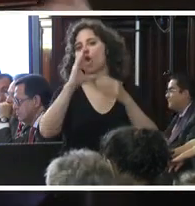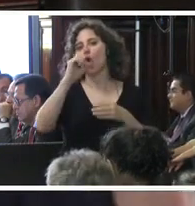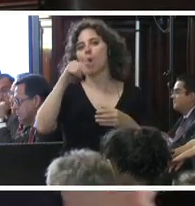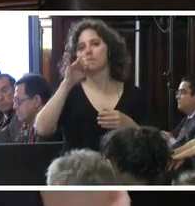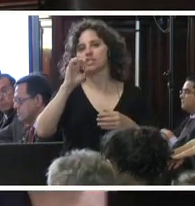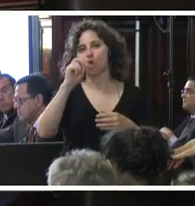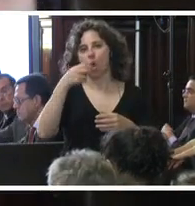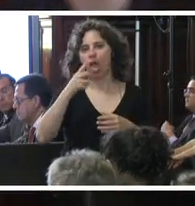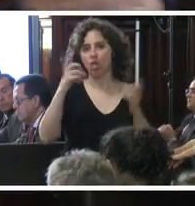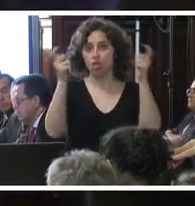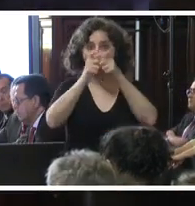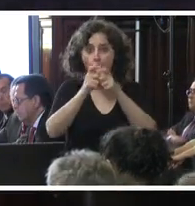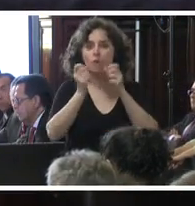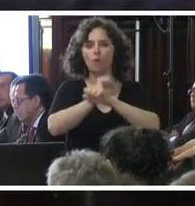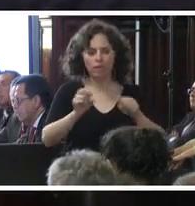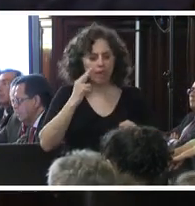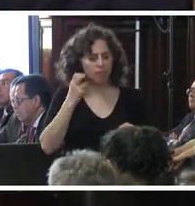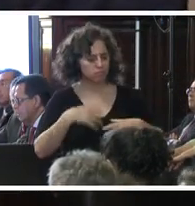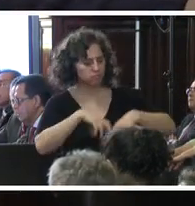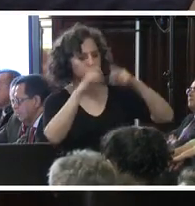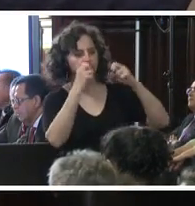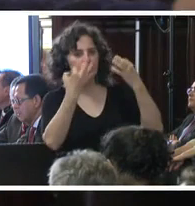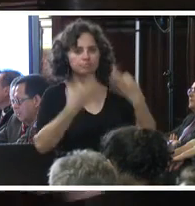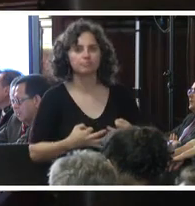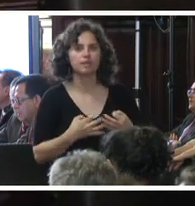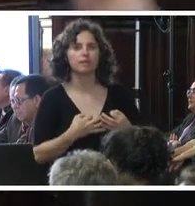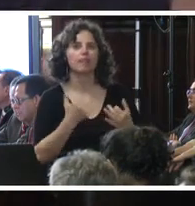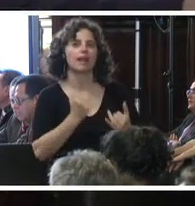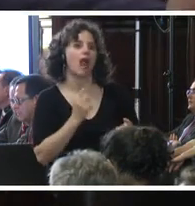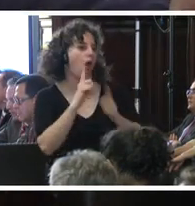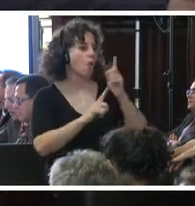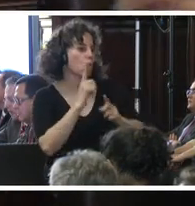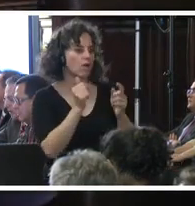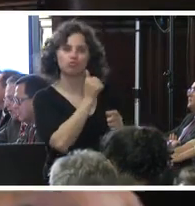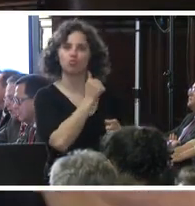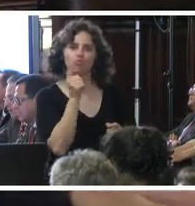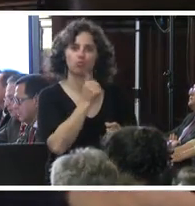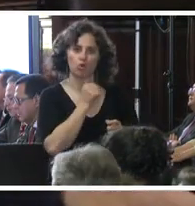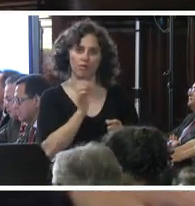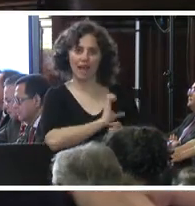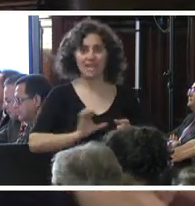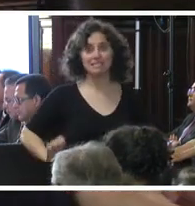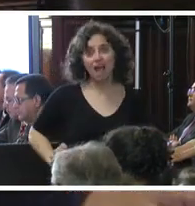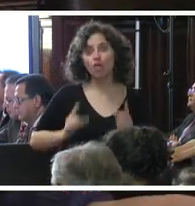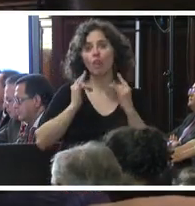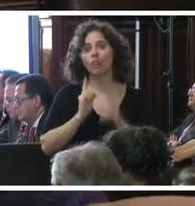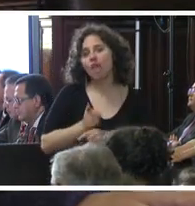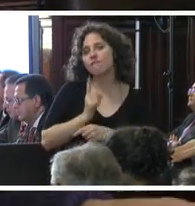poder diagnosticar y poder tener algunas salidas de lo que el Estado mexicano